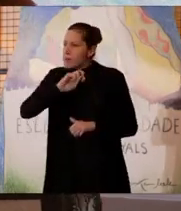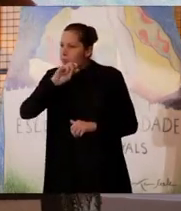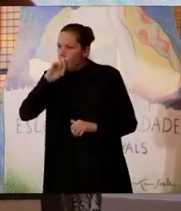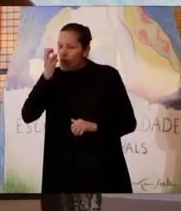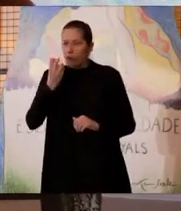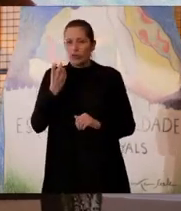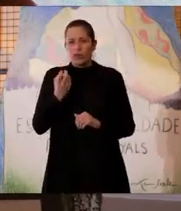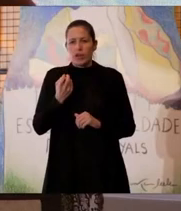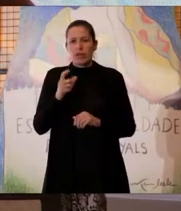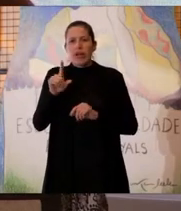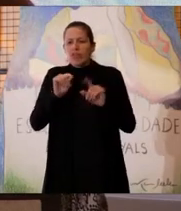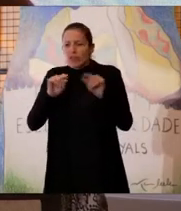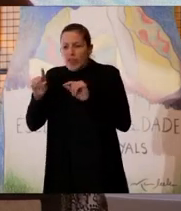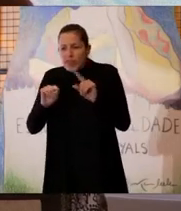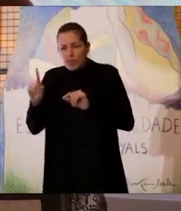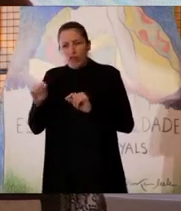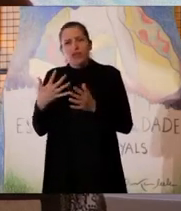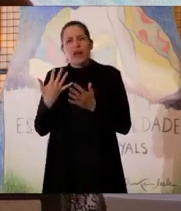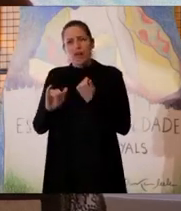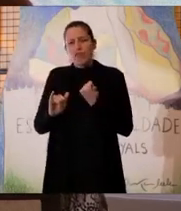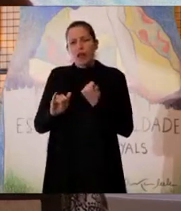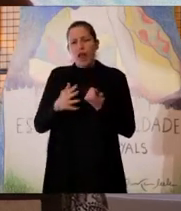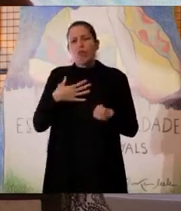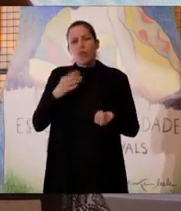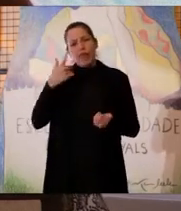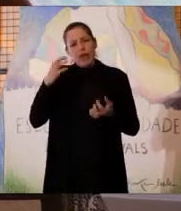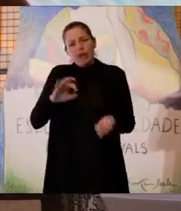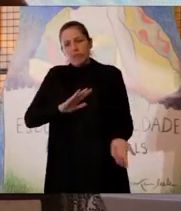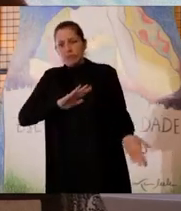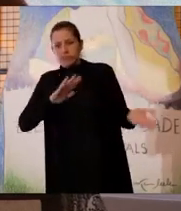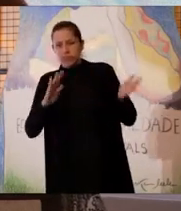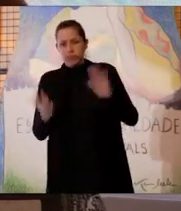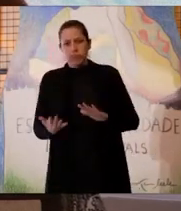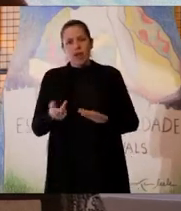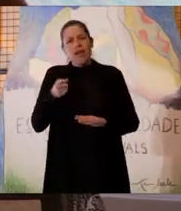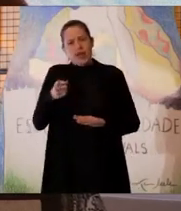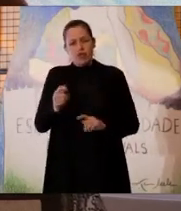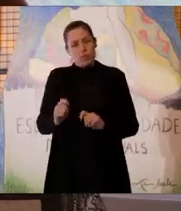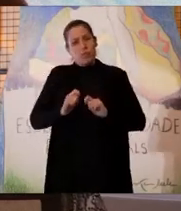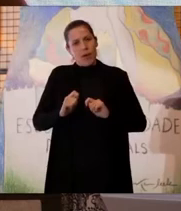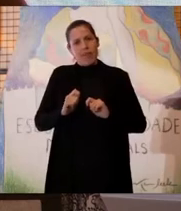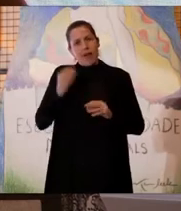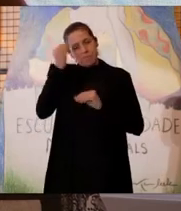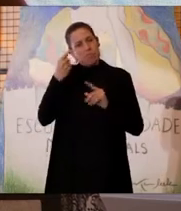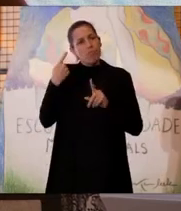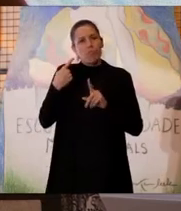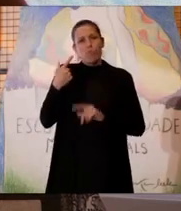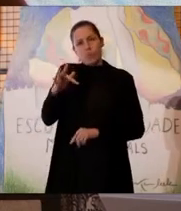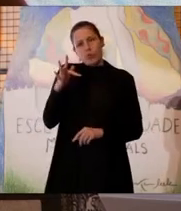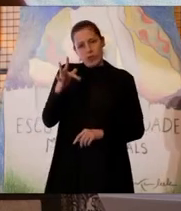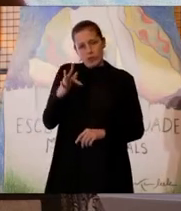han tomado decisiones que sí que han transformado Bueno pues son ejemplos de optimismo y yo creo que que que en ese